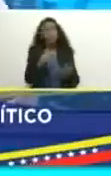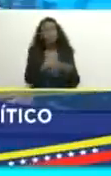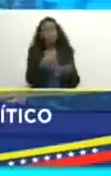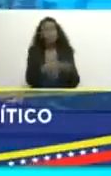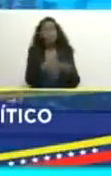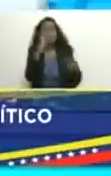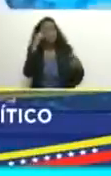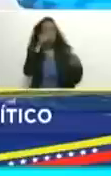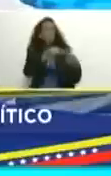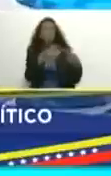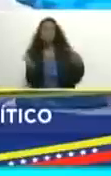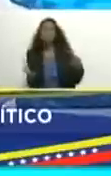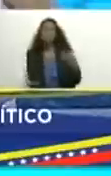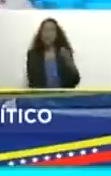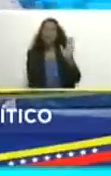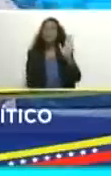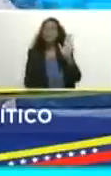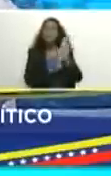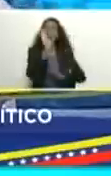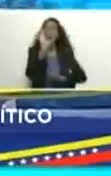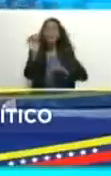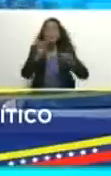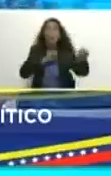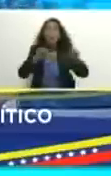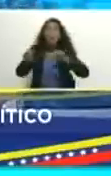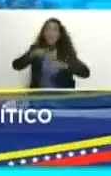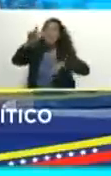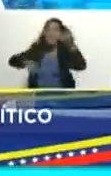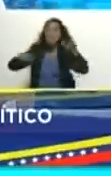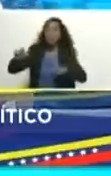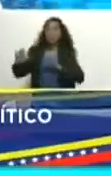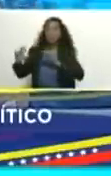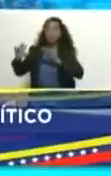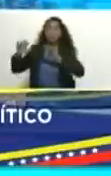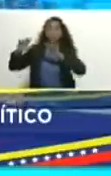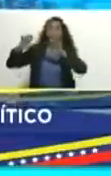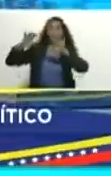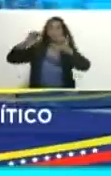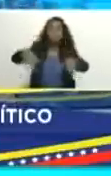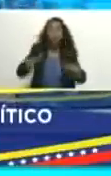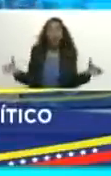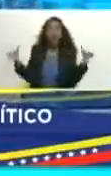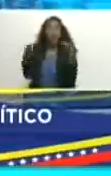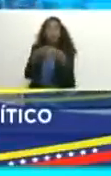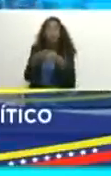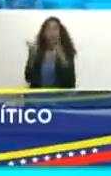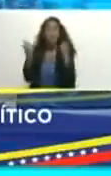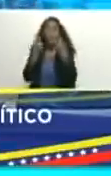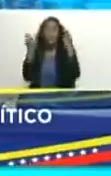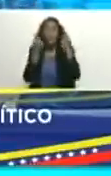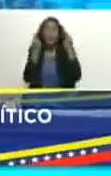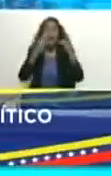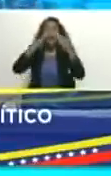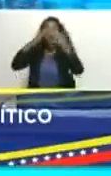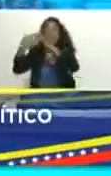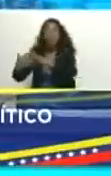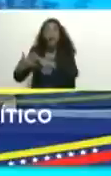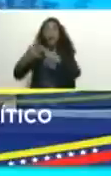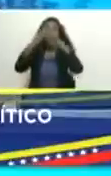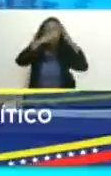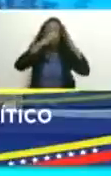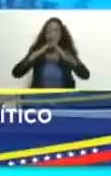fue incrementar la movilización popular, incrementar la organización popular, incrementar